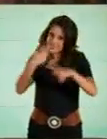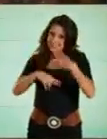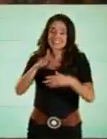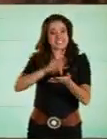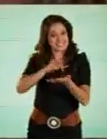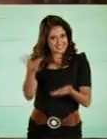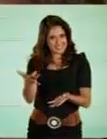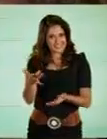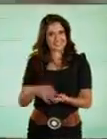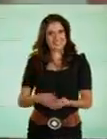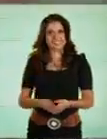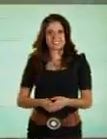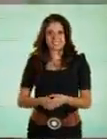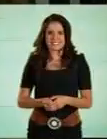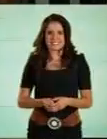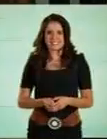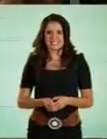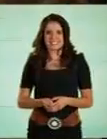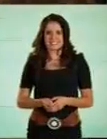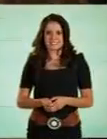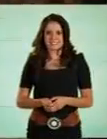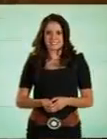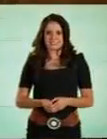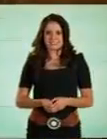Bienvenida. Gracias.